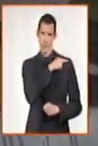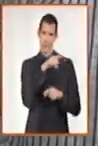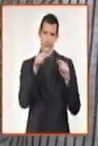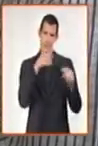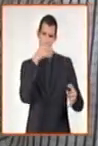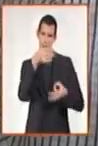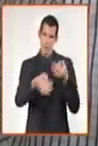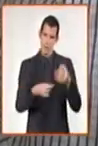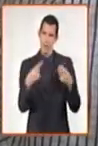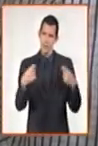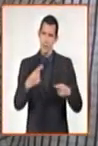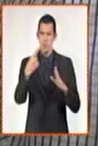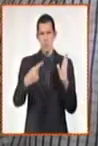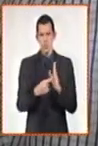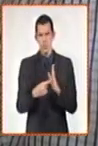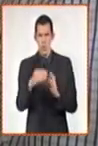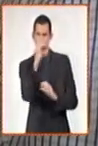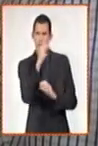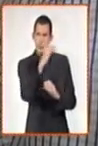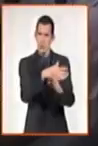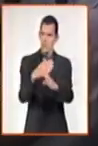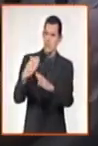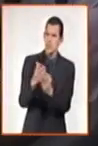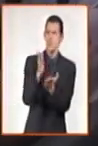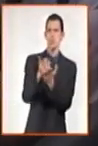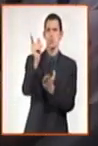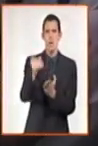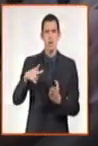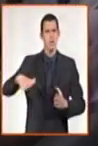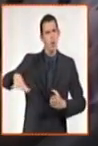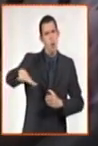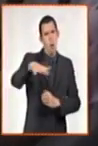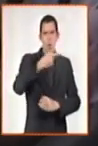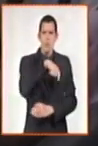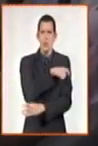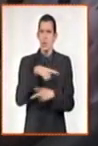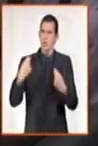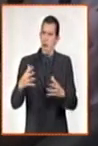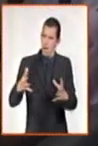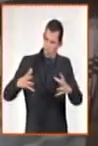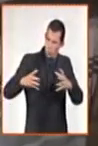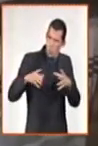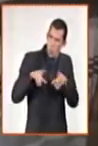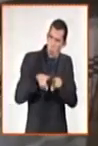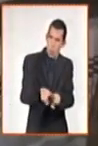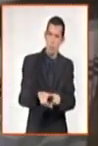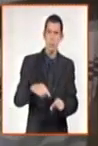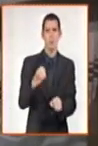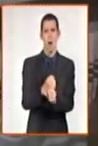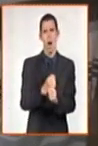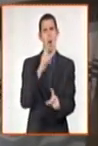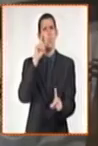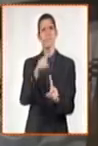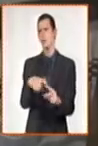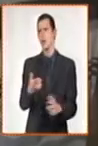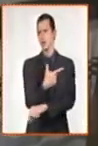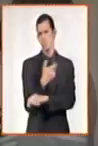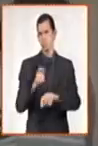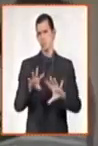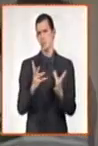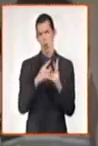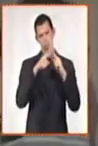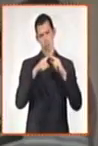las organizaciones de masas, estudiantes y la población en general para lograr en el menor tiempo posible